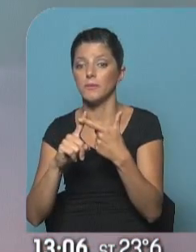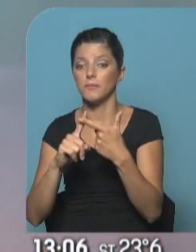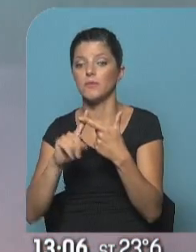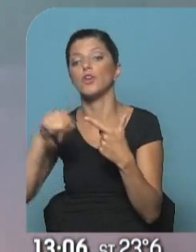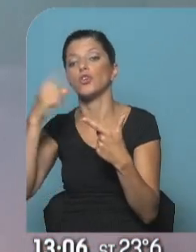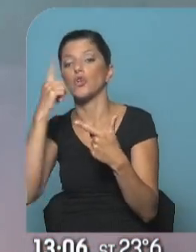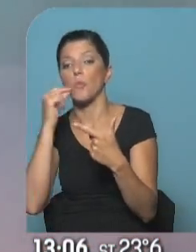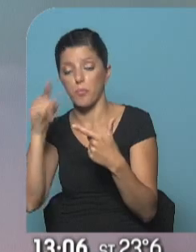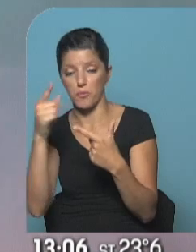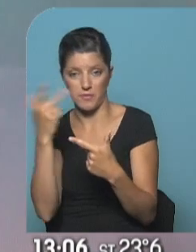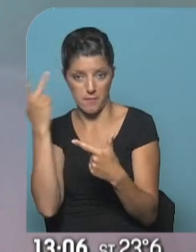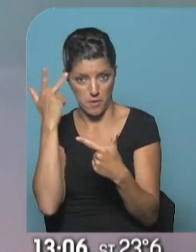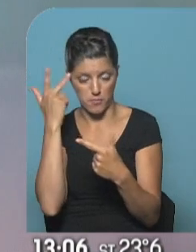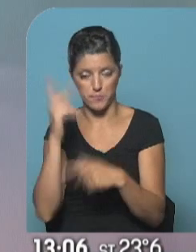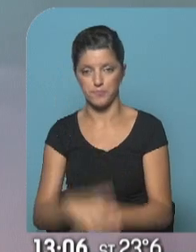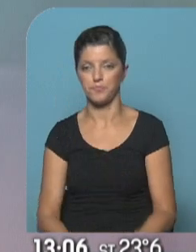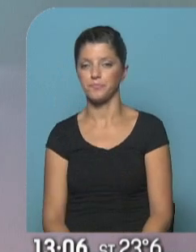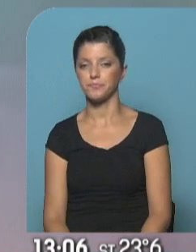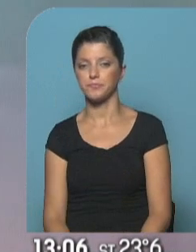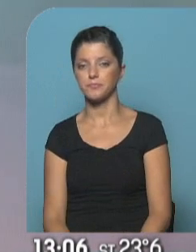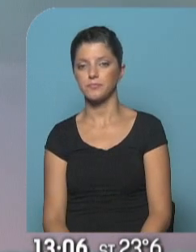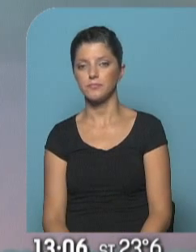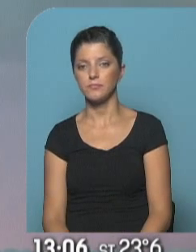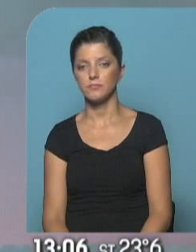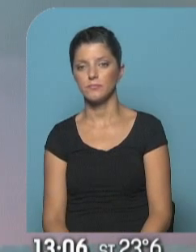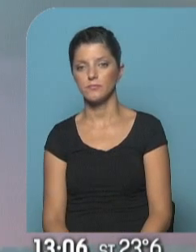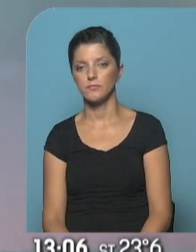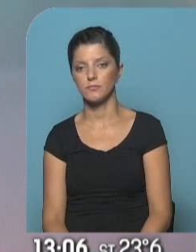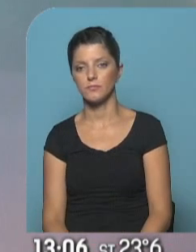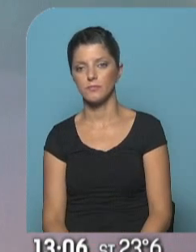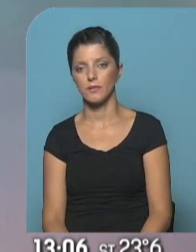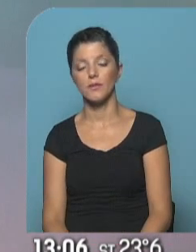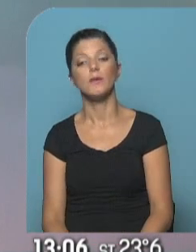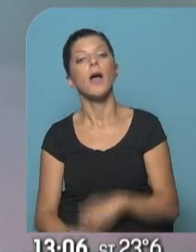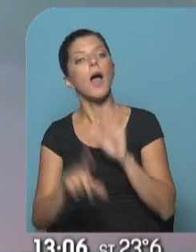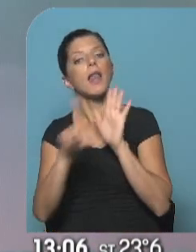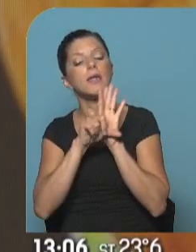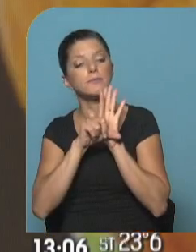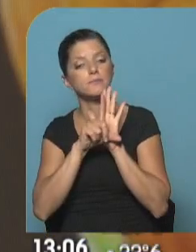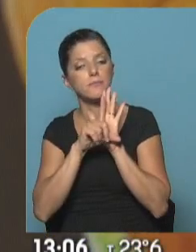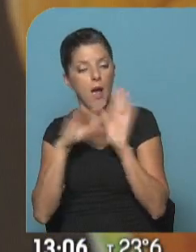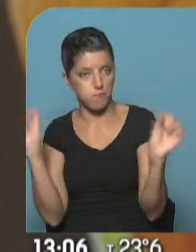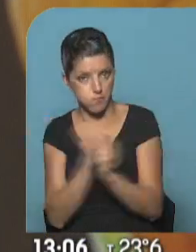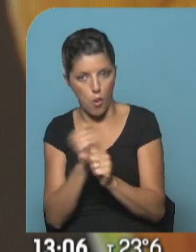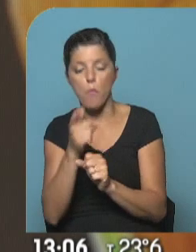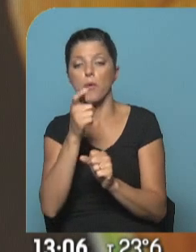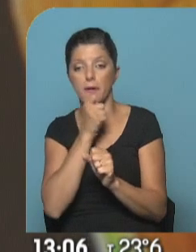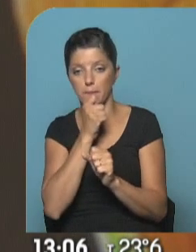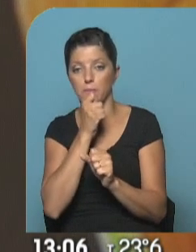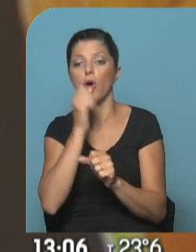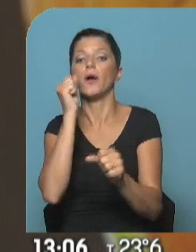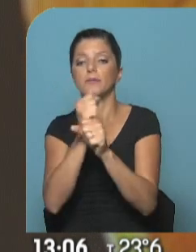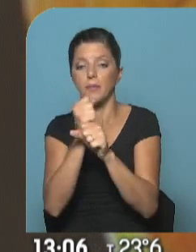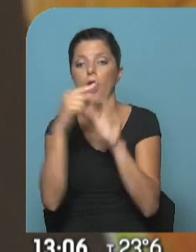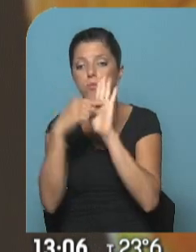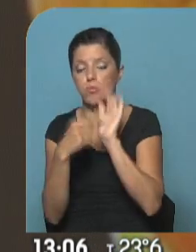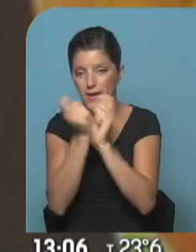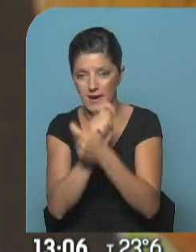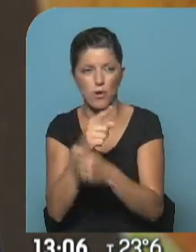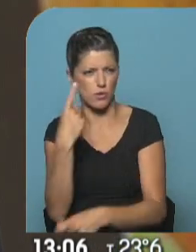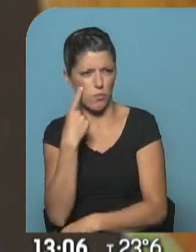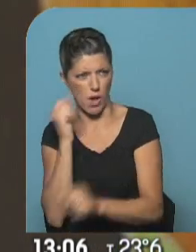que surjan fenómenos como en Europa la ultraderecha o bueno, quién sabe cómo va a seguir la